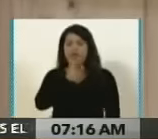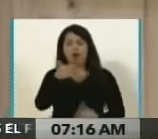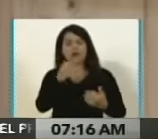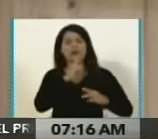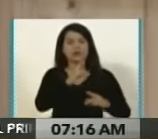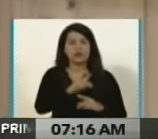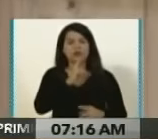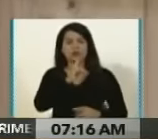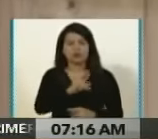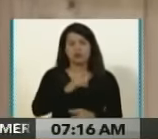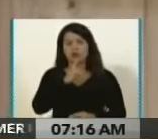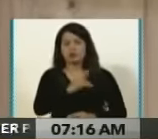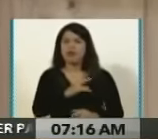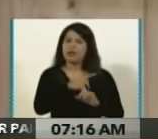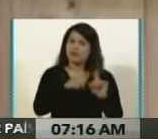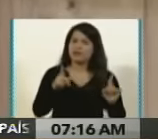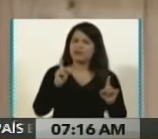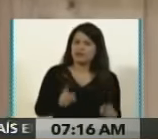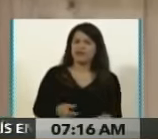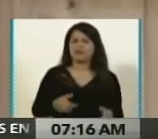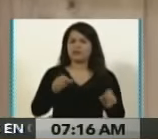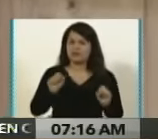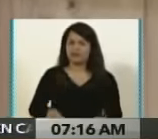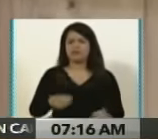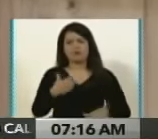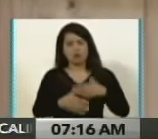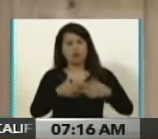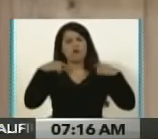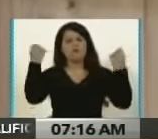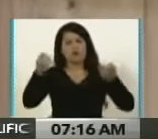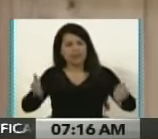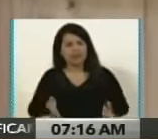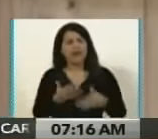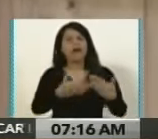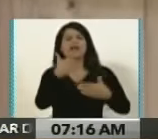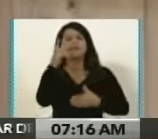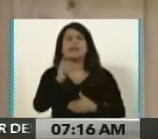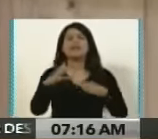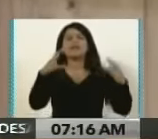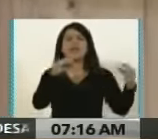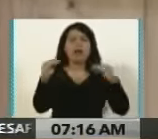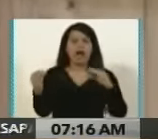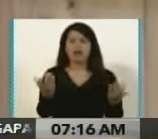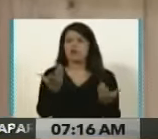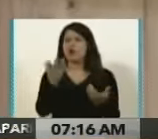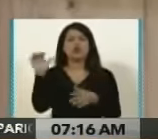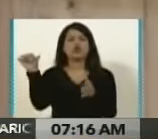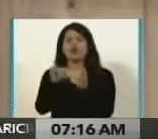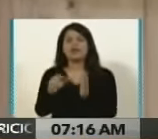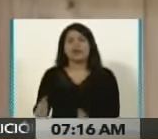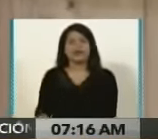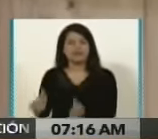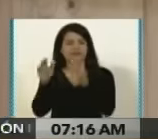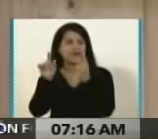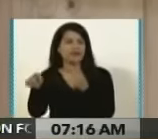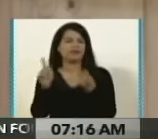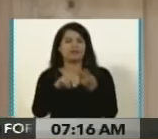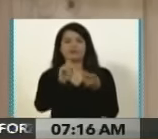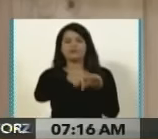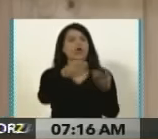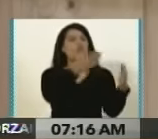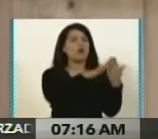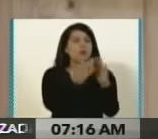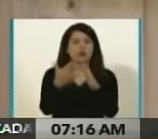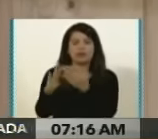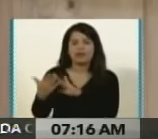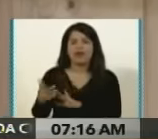Pero entonces hay que fomentar eso de manera deliberada en los edificios, en las